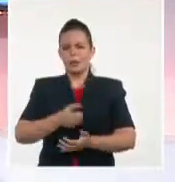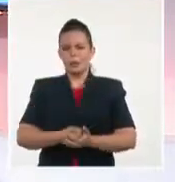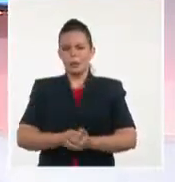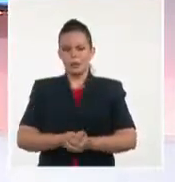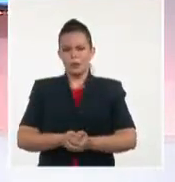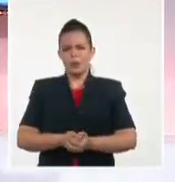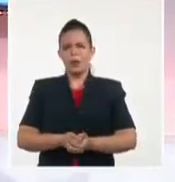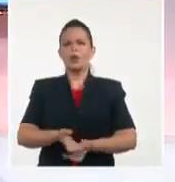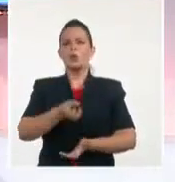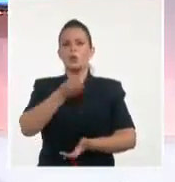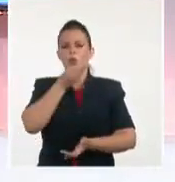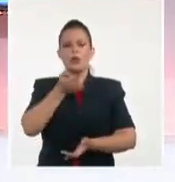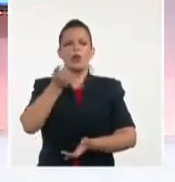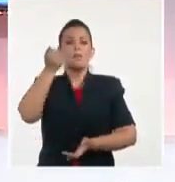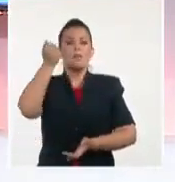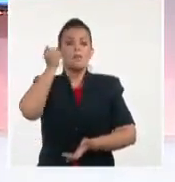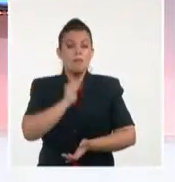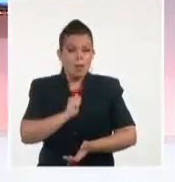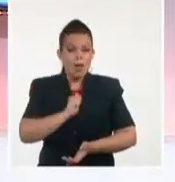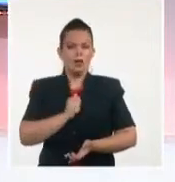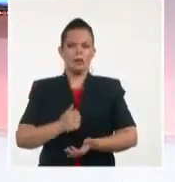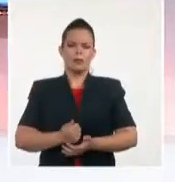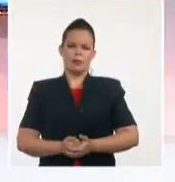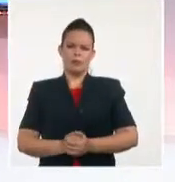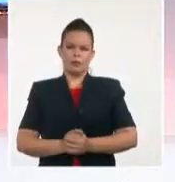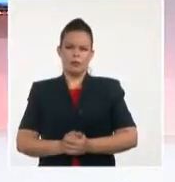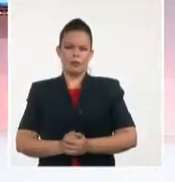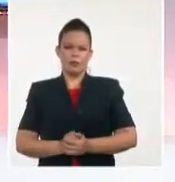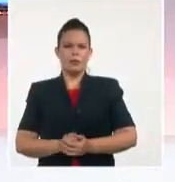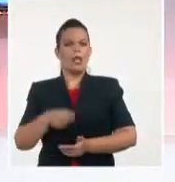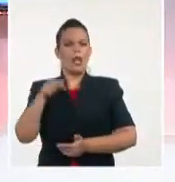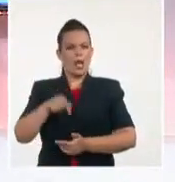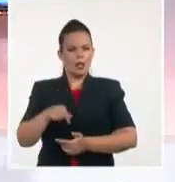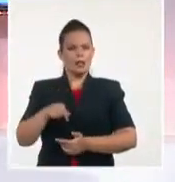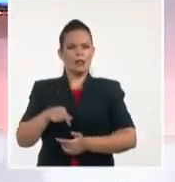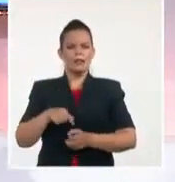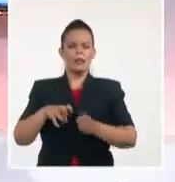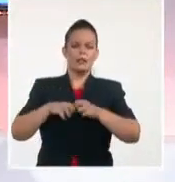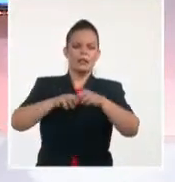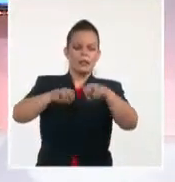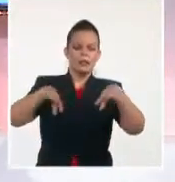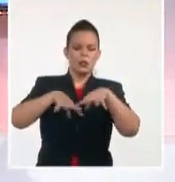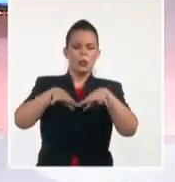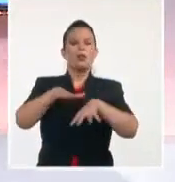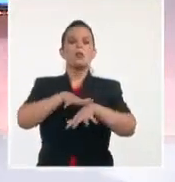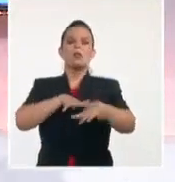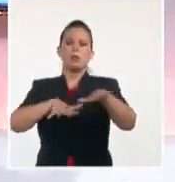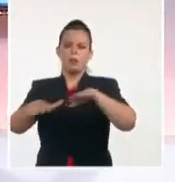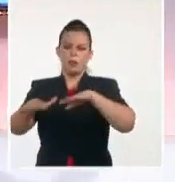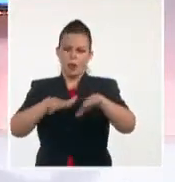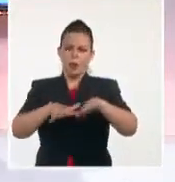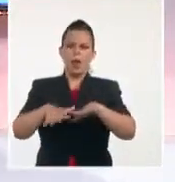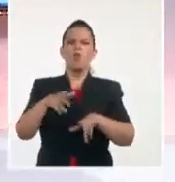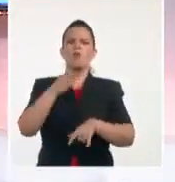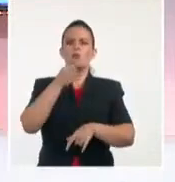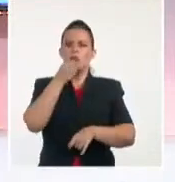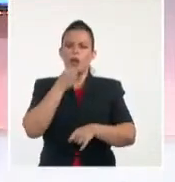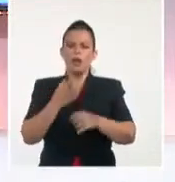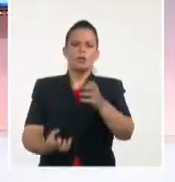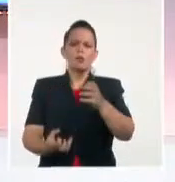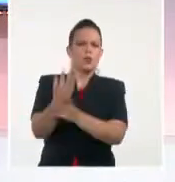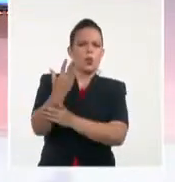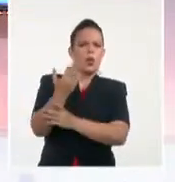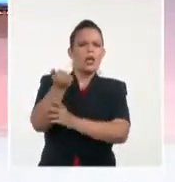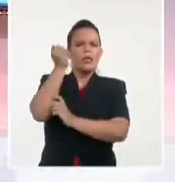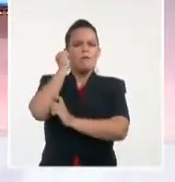Atlántico. Y efectivamente hay condiciones para que se presente una temporada ciclónica